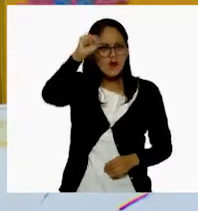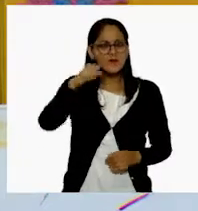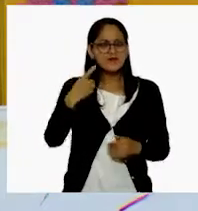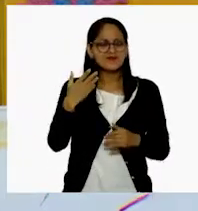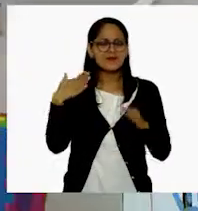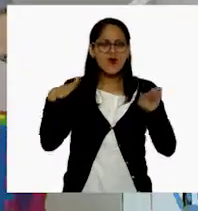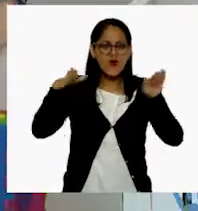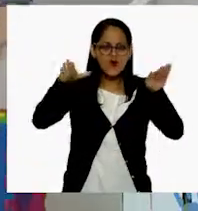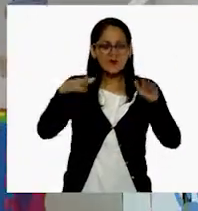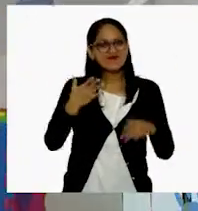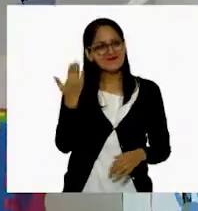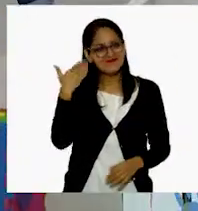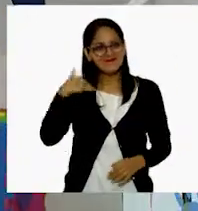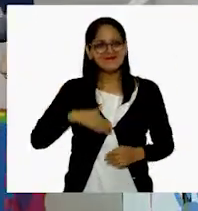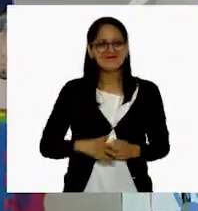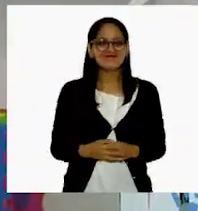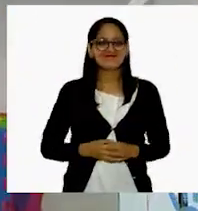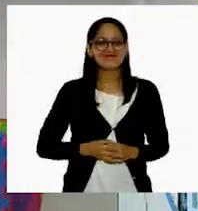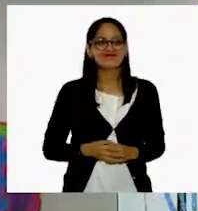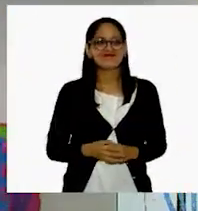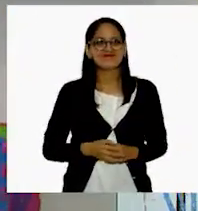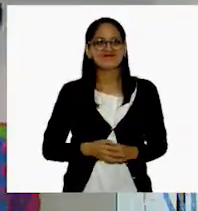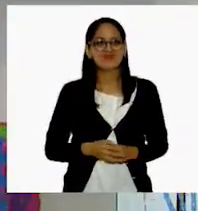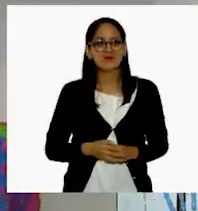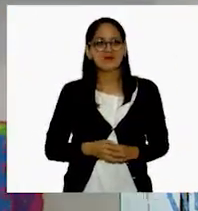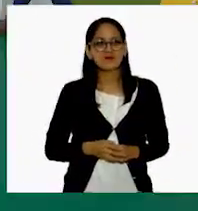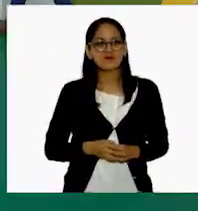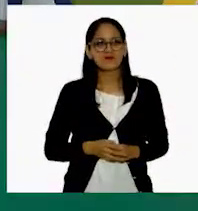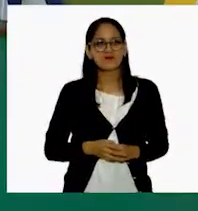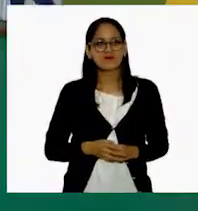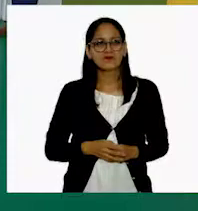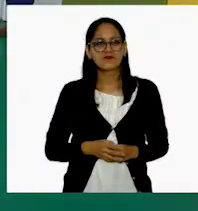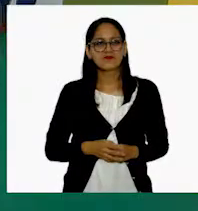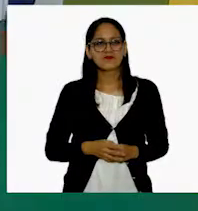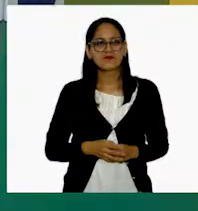con capas y superpoderes!